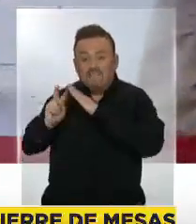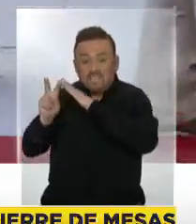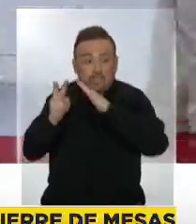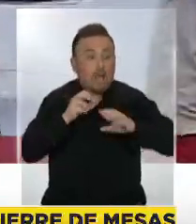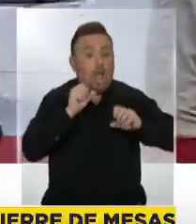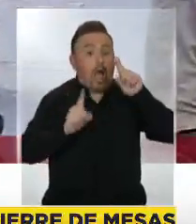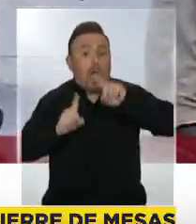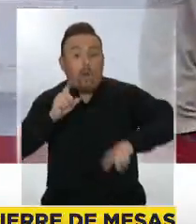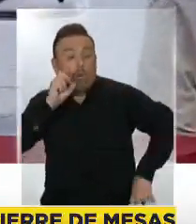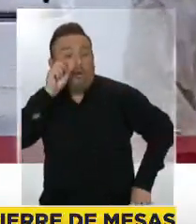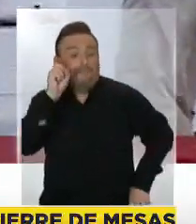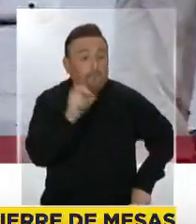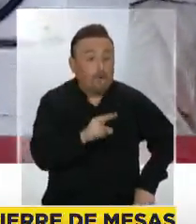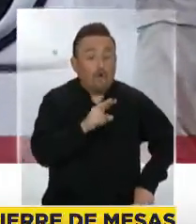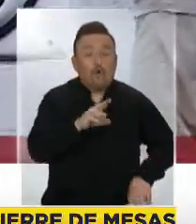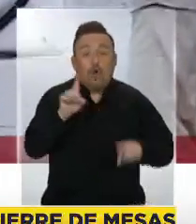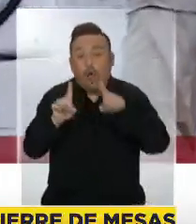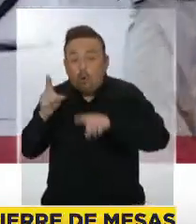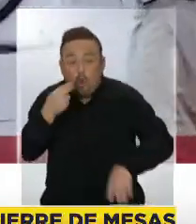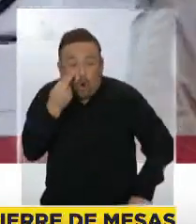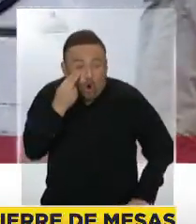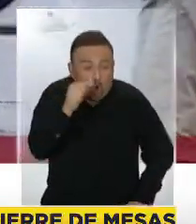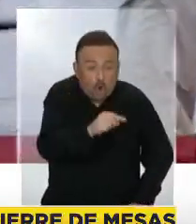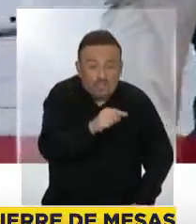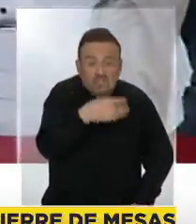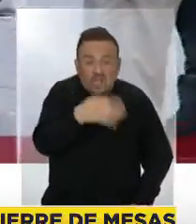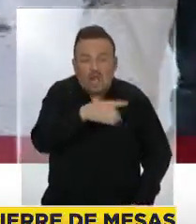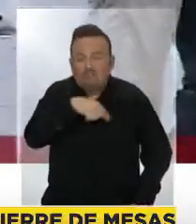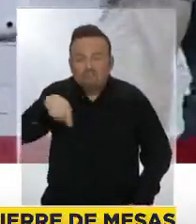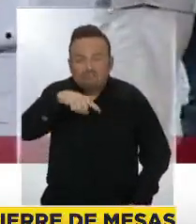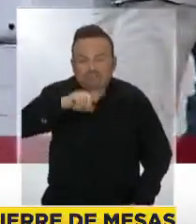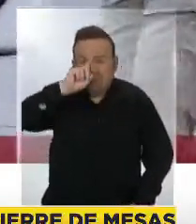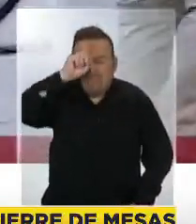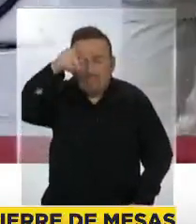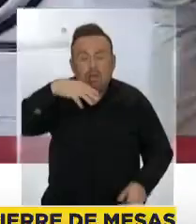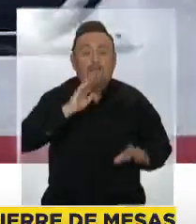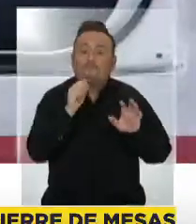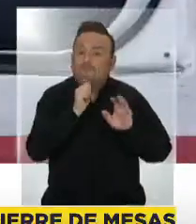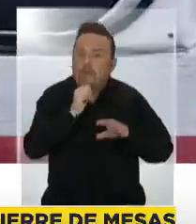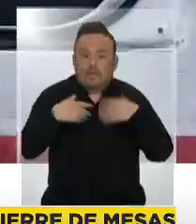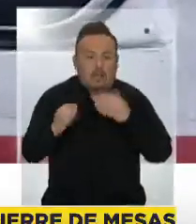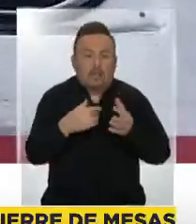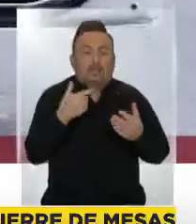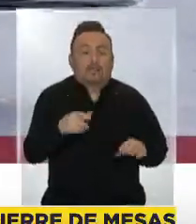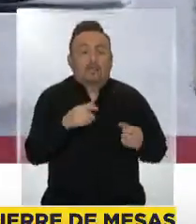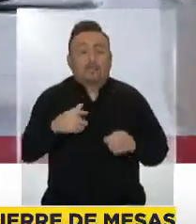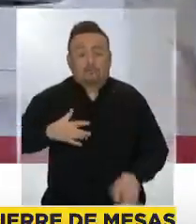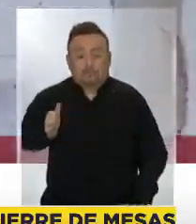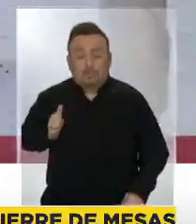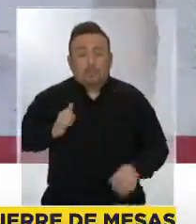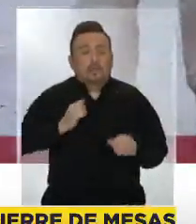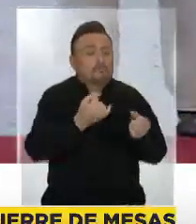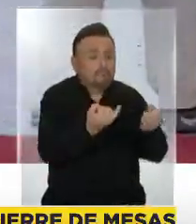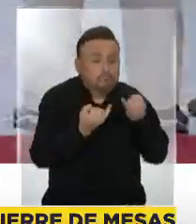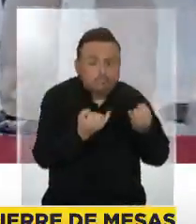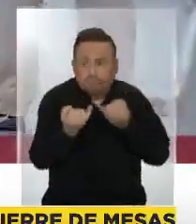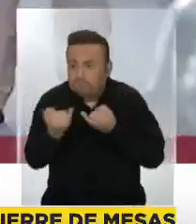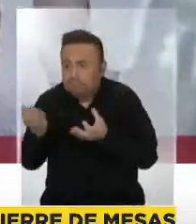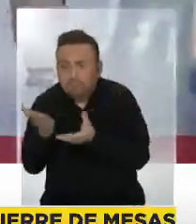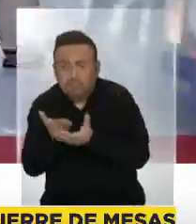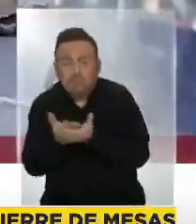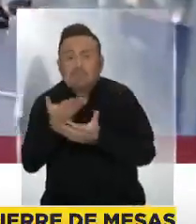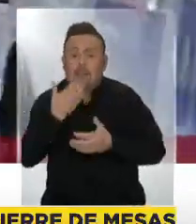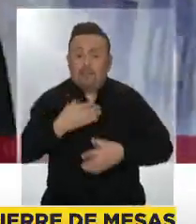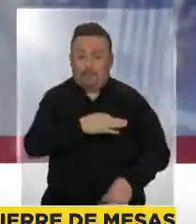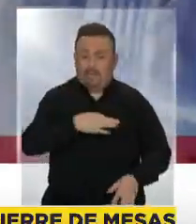también son conocidos del sector. Toda esa información está ya en este minuto siendo recopilada por la Policía de Investigaciones, como también por el Ministerio